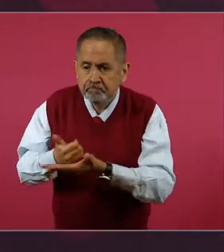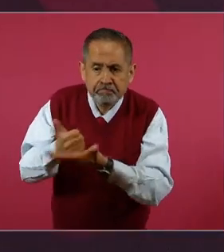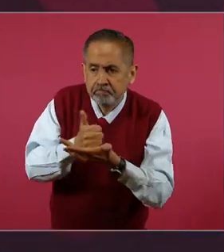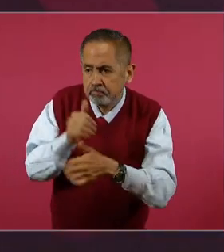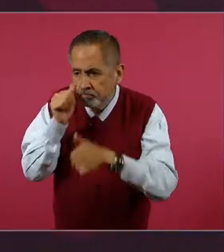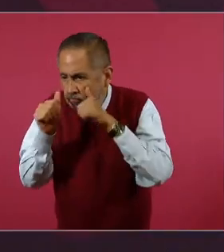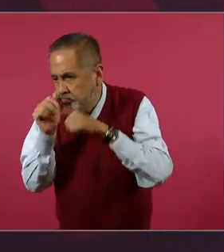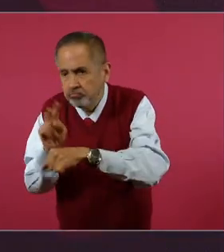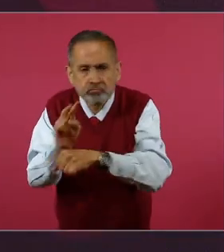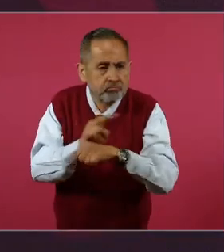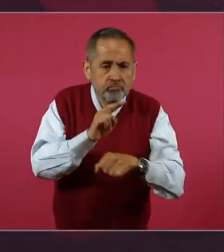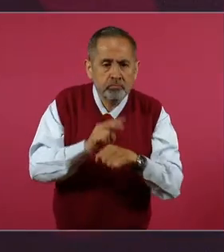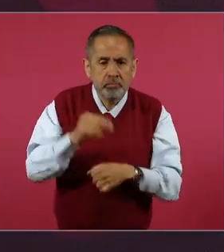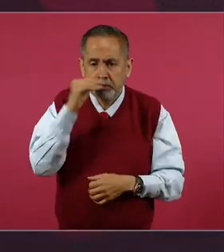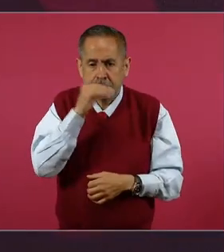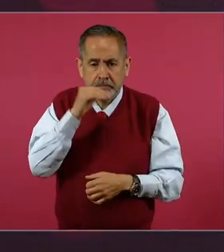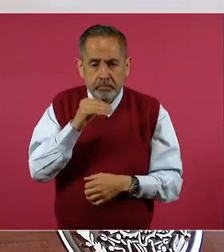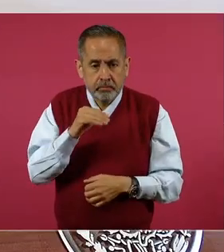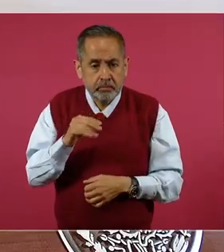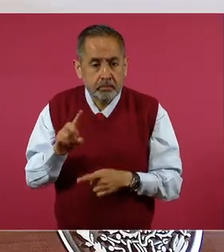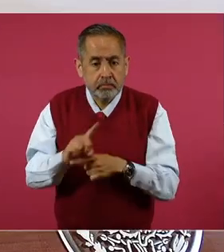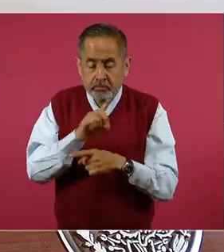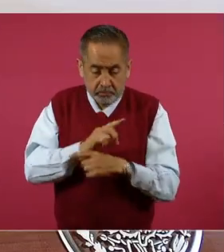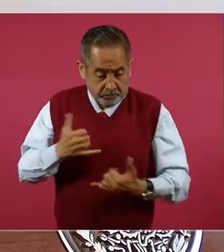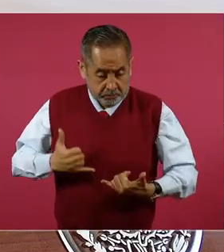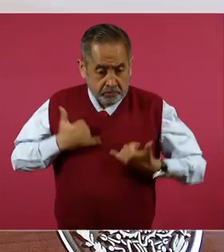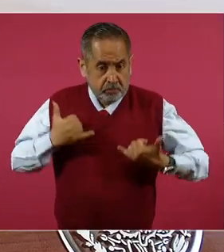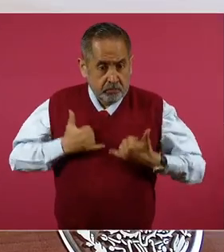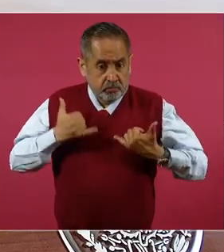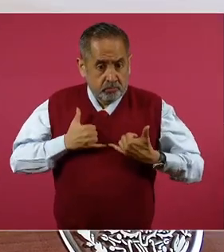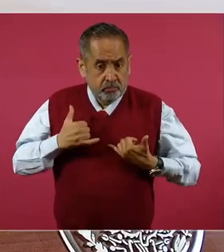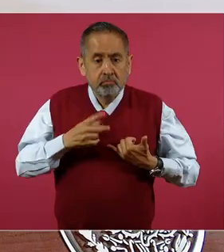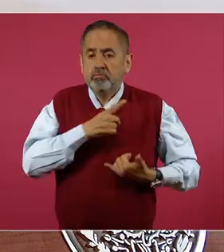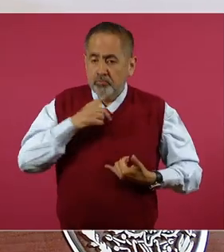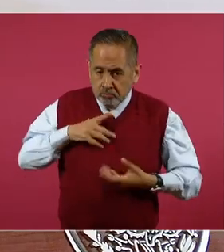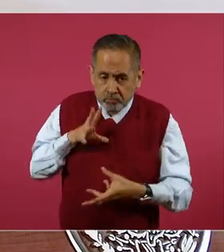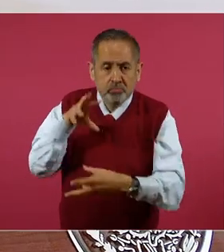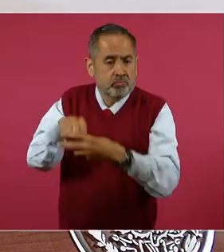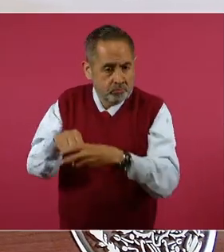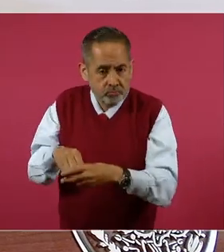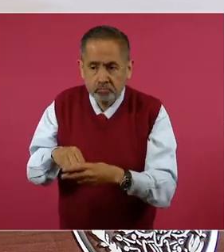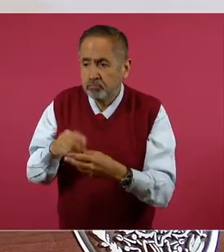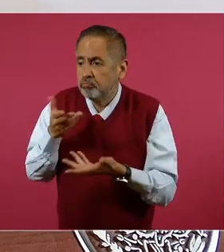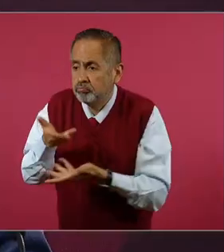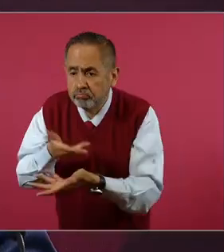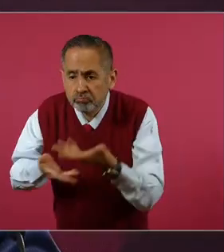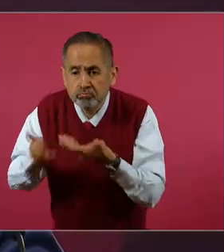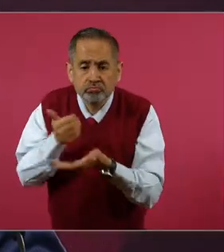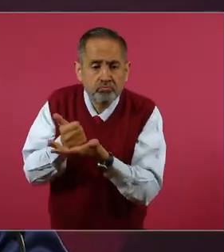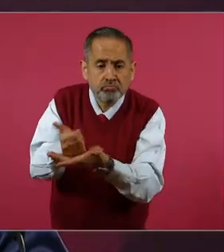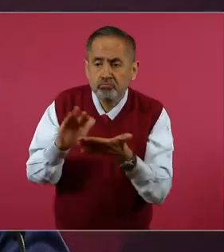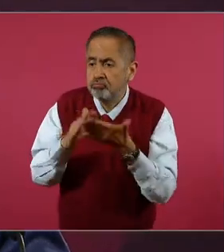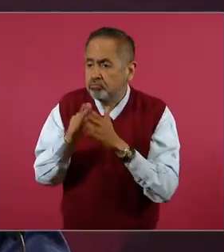Y desde joven hay que dar servicio a la comunidad. Y se empieza